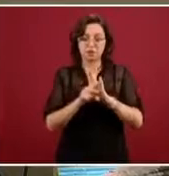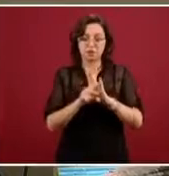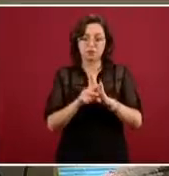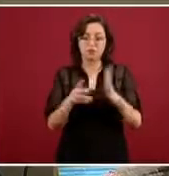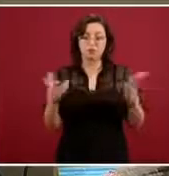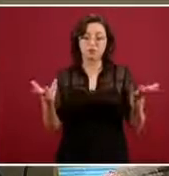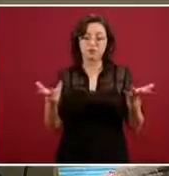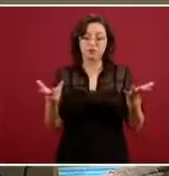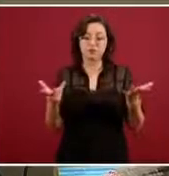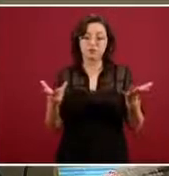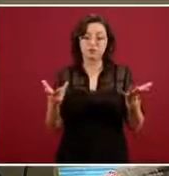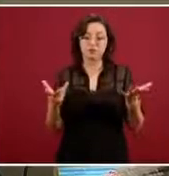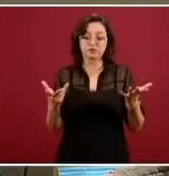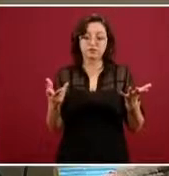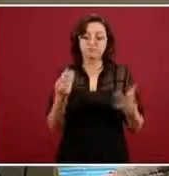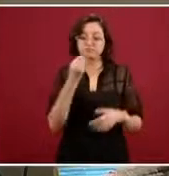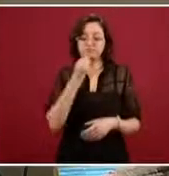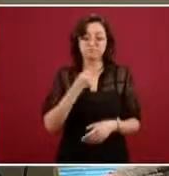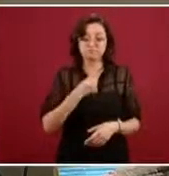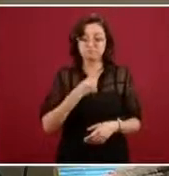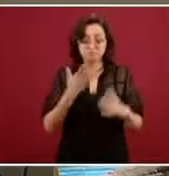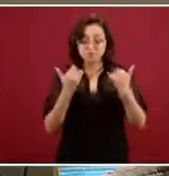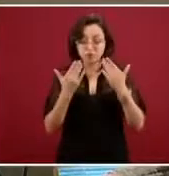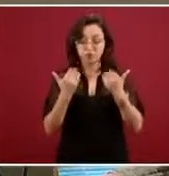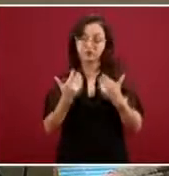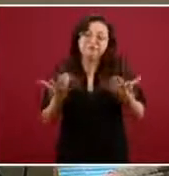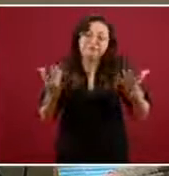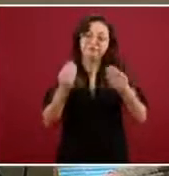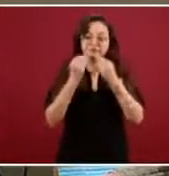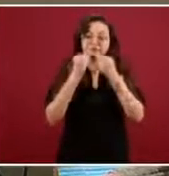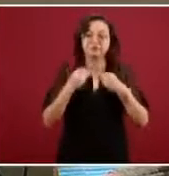Bueno, lo ponemos entonces mañana temprano.